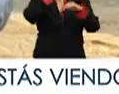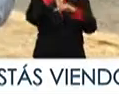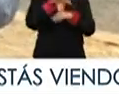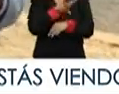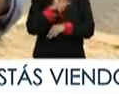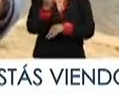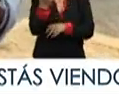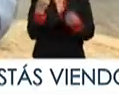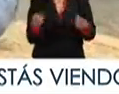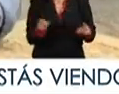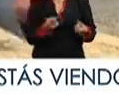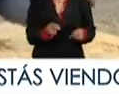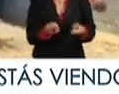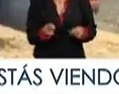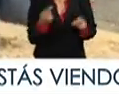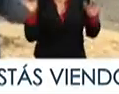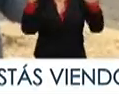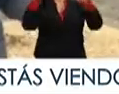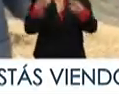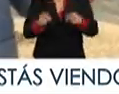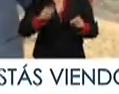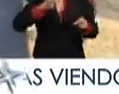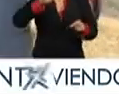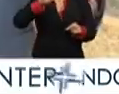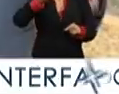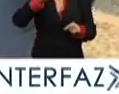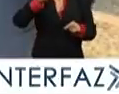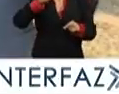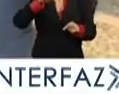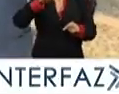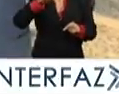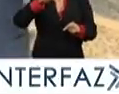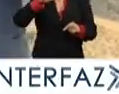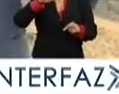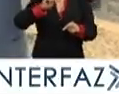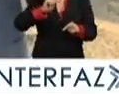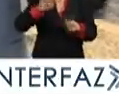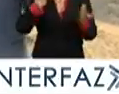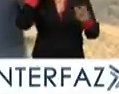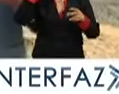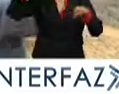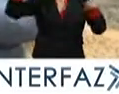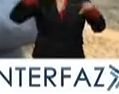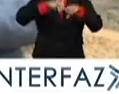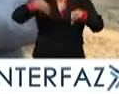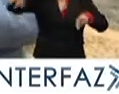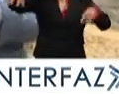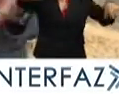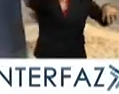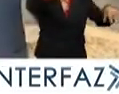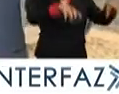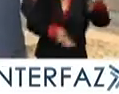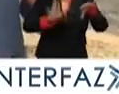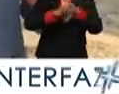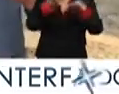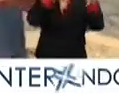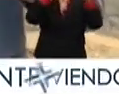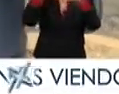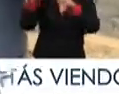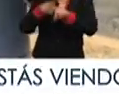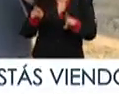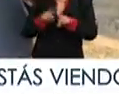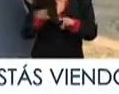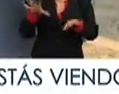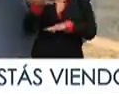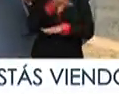era pues un evento de música electrónica. Podemos ver todo esto al mismo tiempo, que era lo que más nos llamaba la atención.